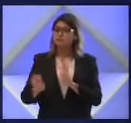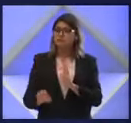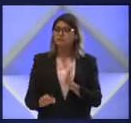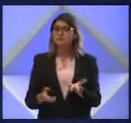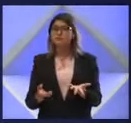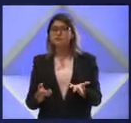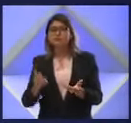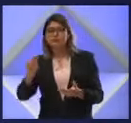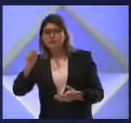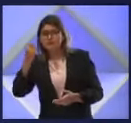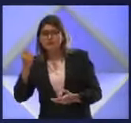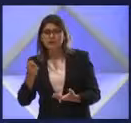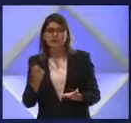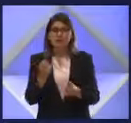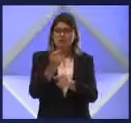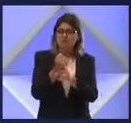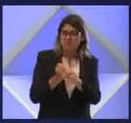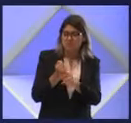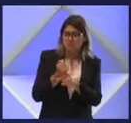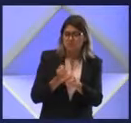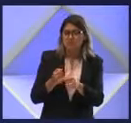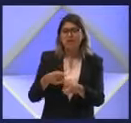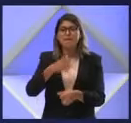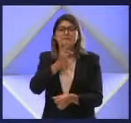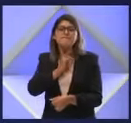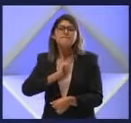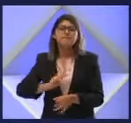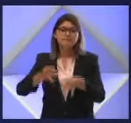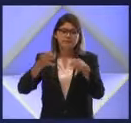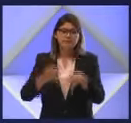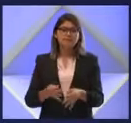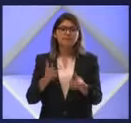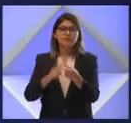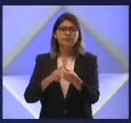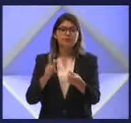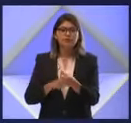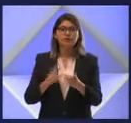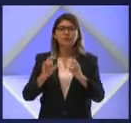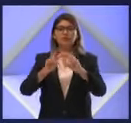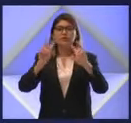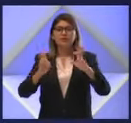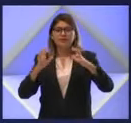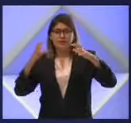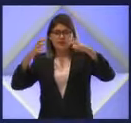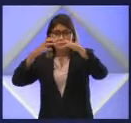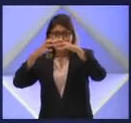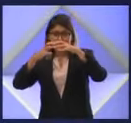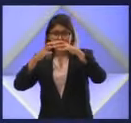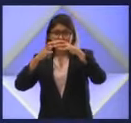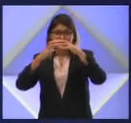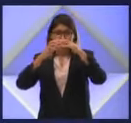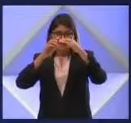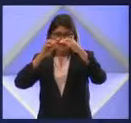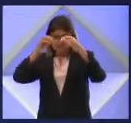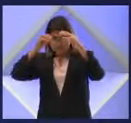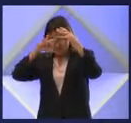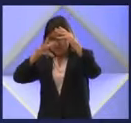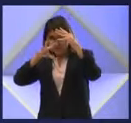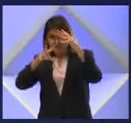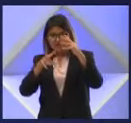y explotación del petróleo en la minería es un potencial gigantesco que no hay que